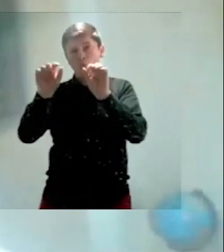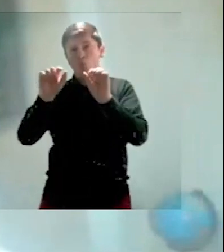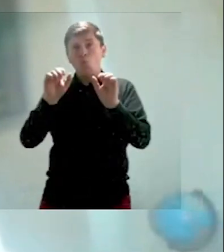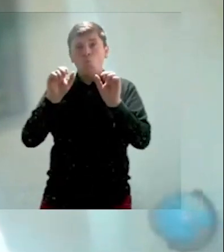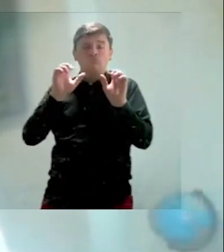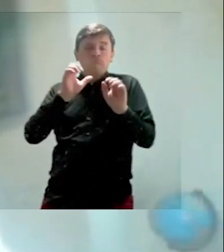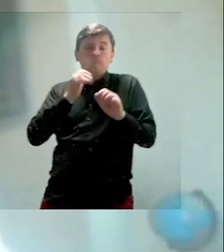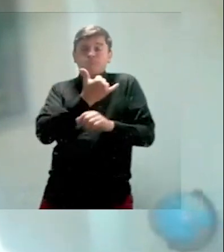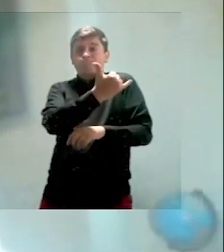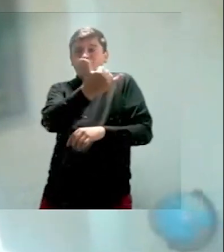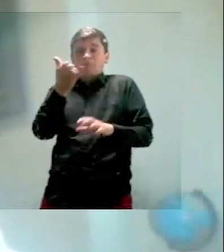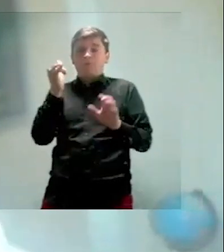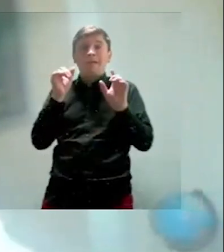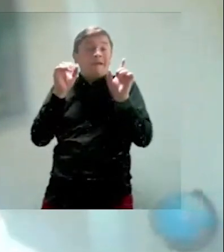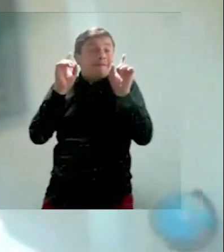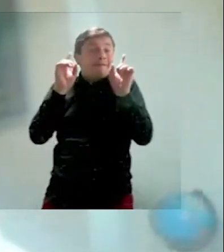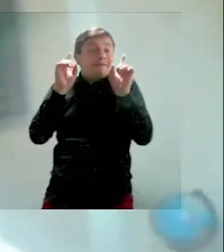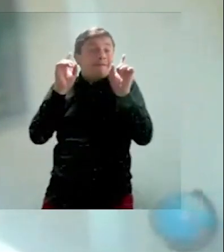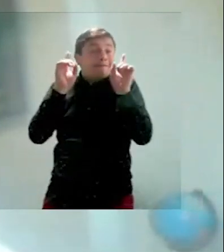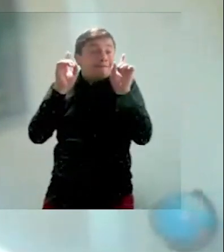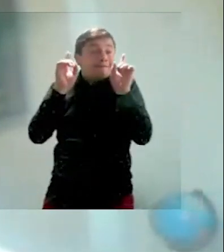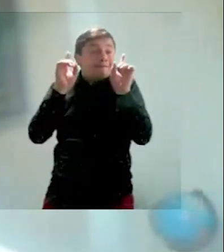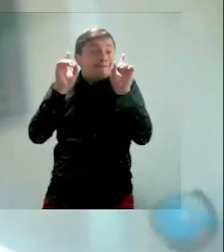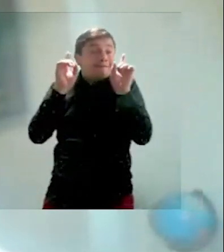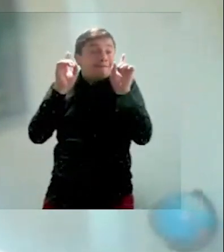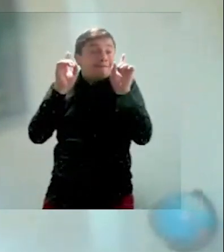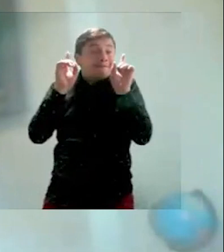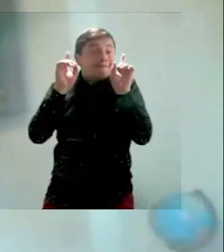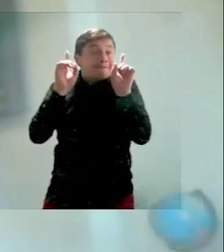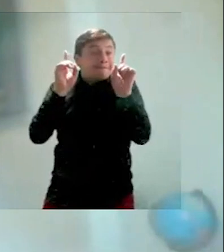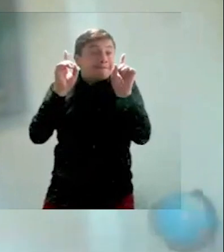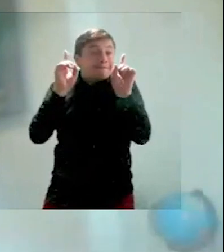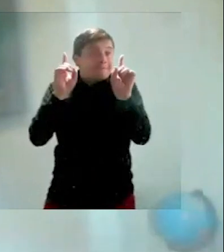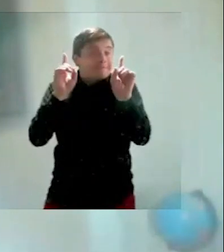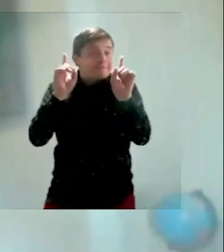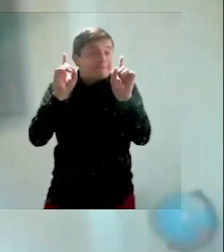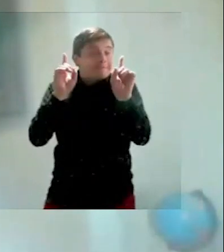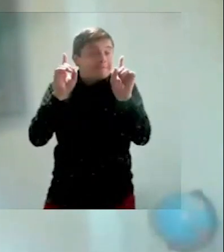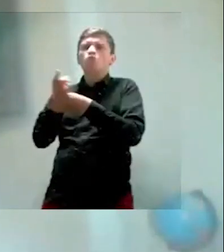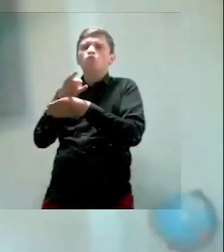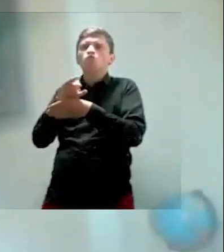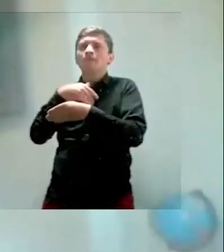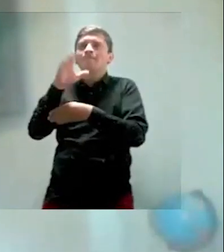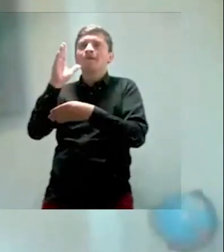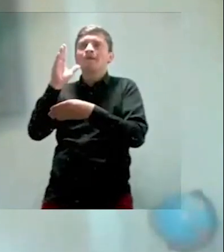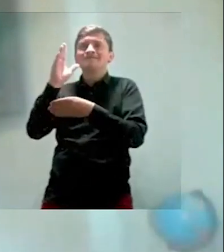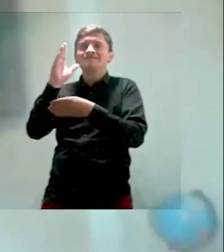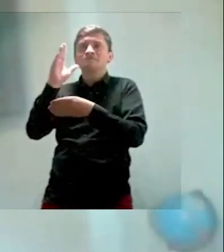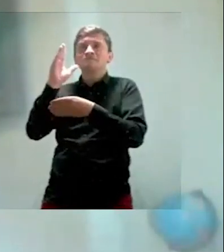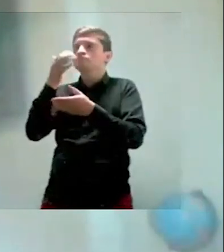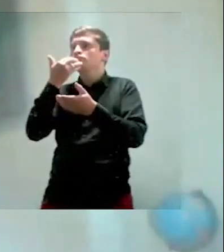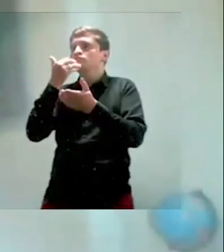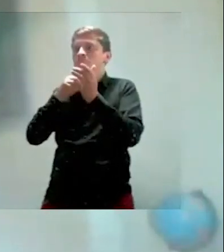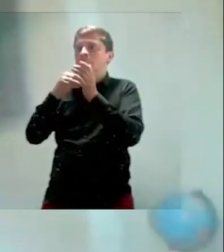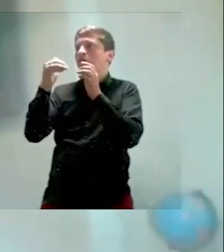Hay aristas de la tutela que me han llamado la atención últimamente, porque la